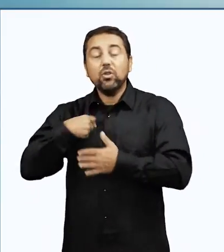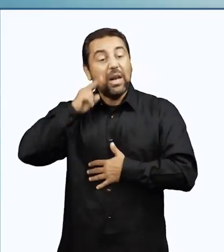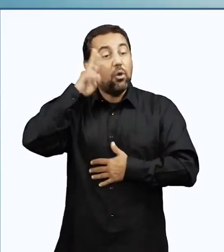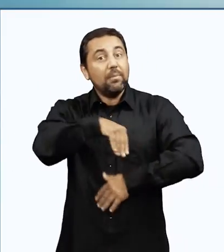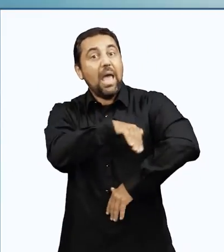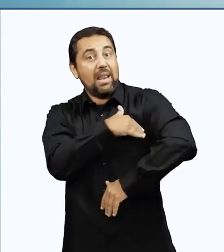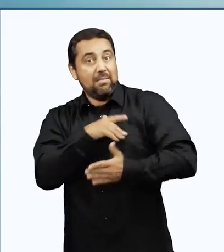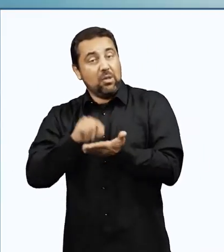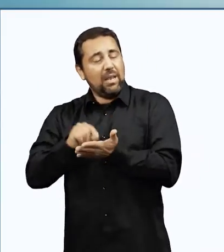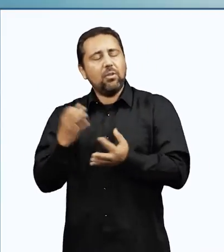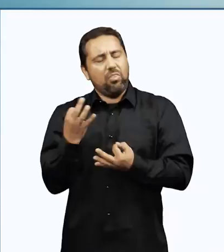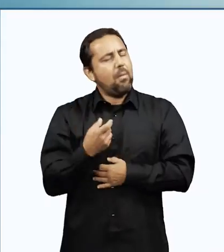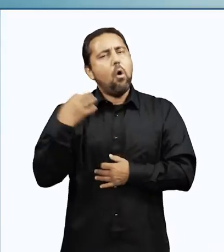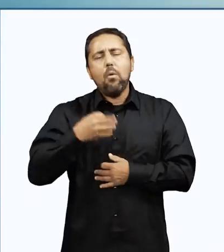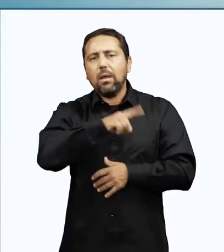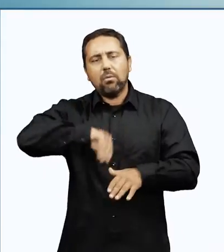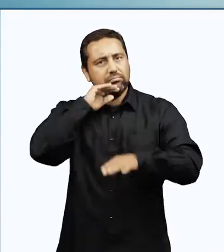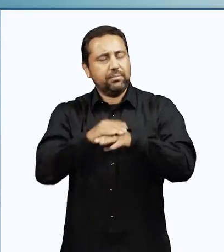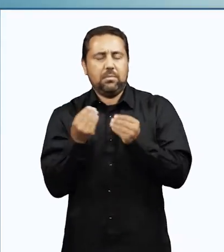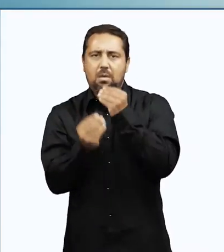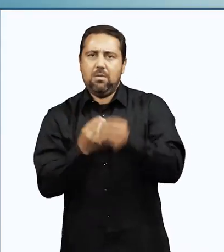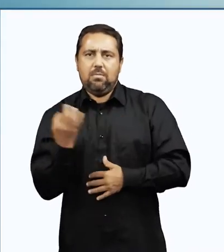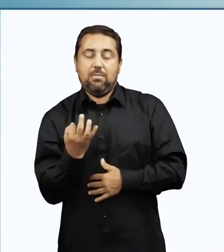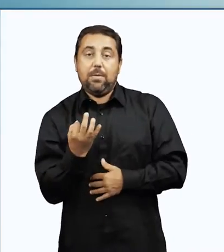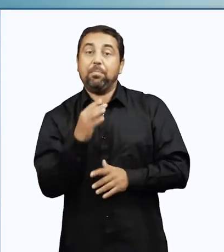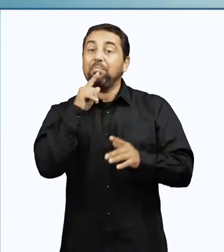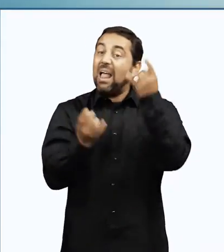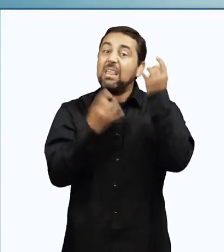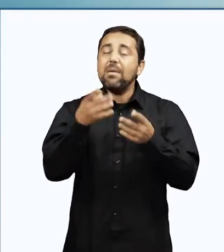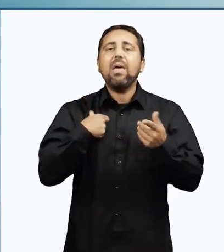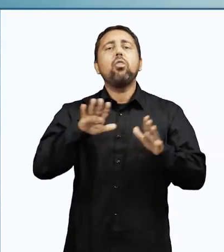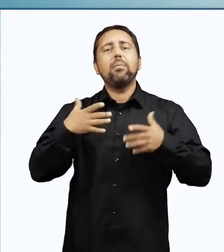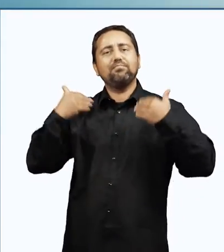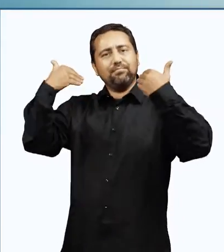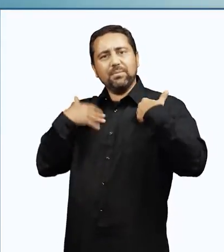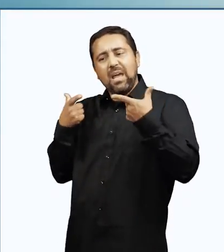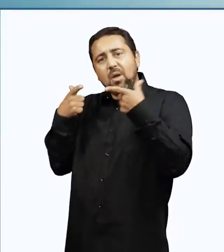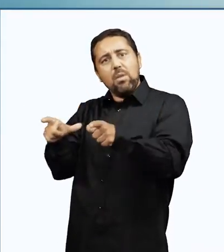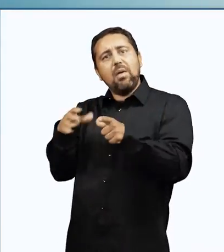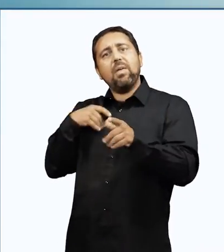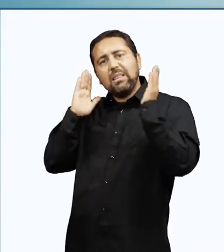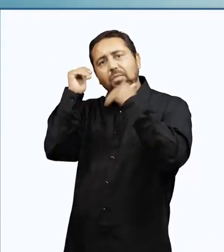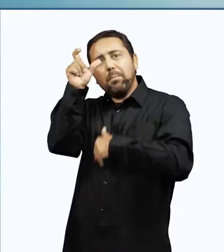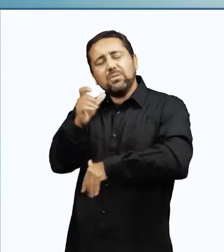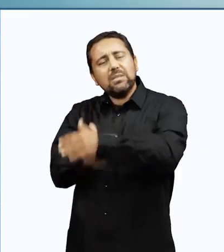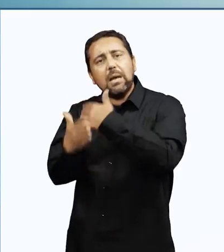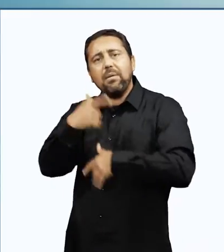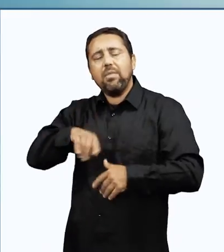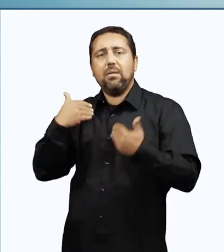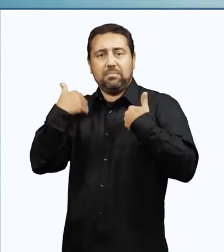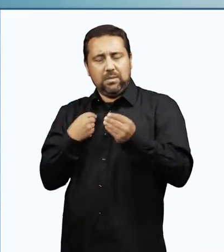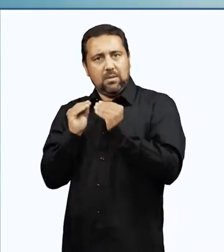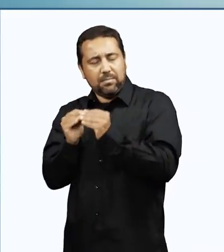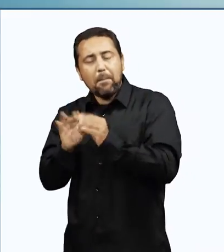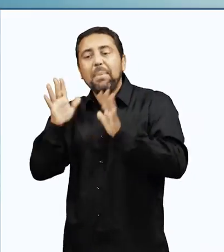completar los créditos de reconocimiento académico de créditos de la titulación la actividad formativa se ofrece desde la unidad de atención a personas con